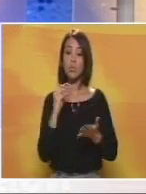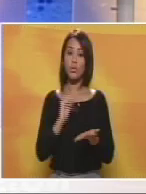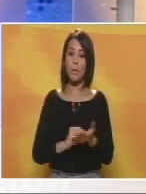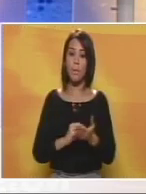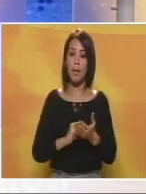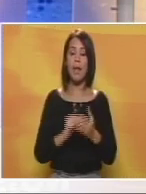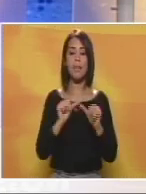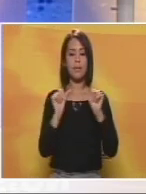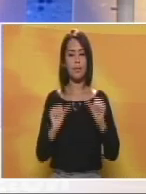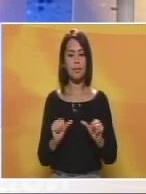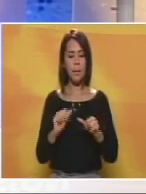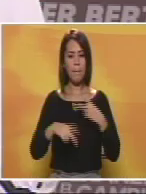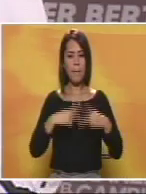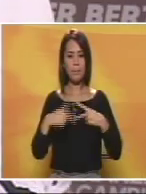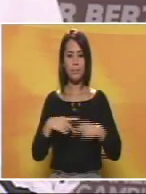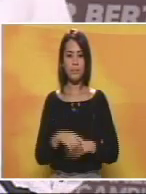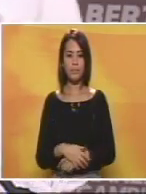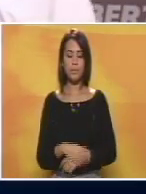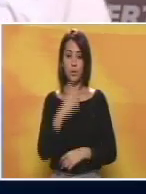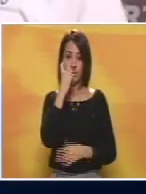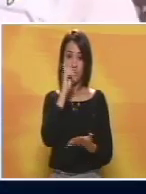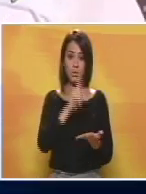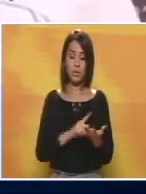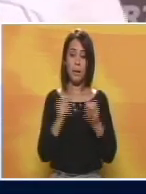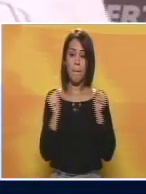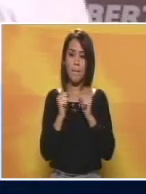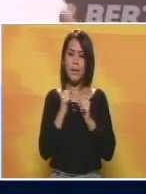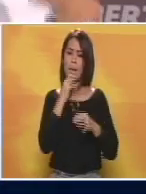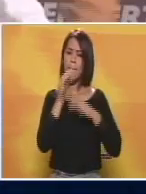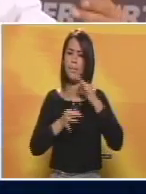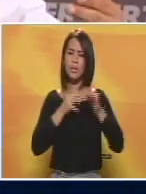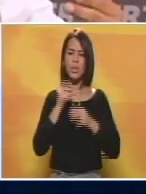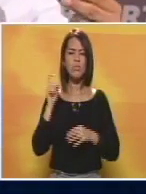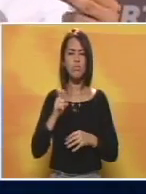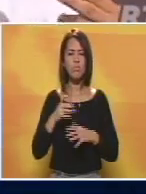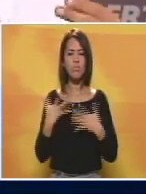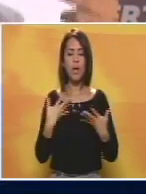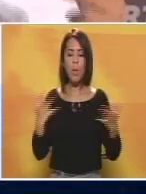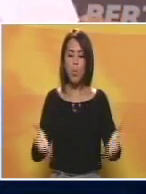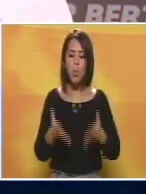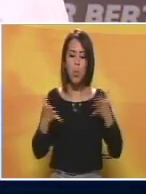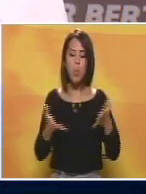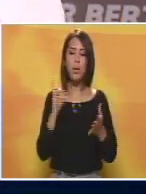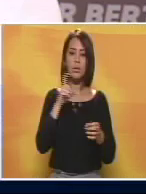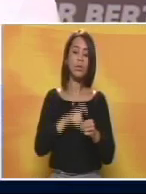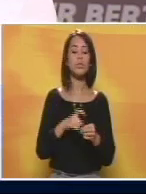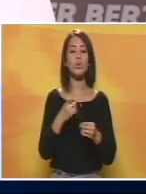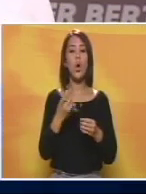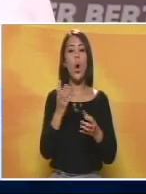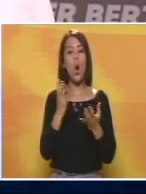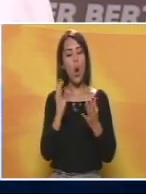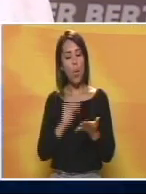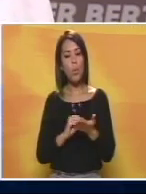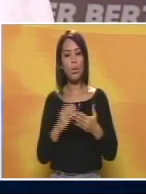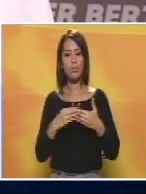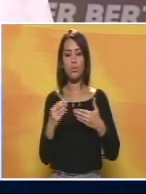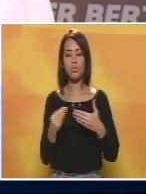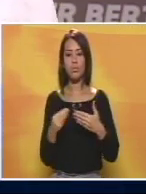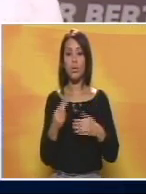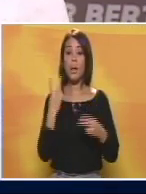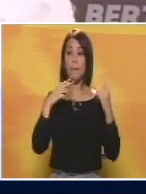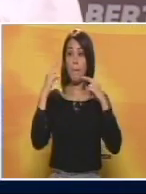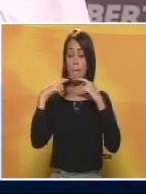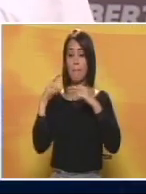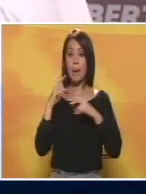aparato productivo. Durante una visita al Estado de Mérida, Bertucci explicó la necesidad de promover el ingreso de divisas hacia el sector turismo y la